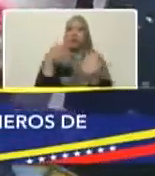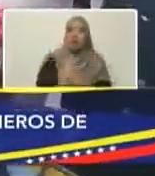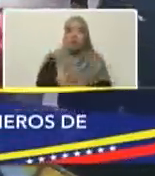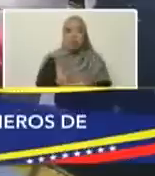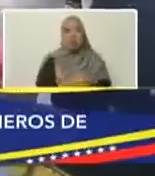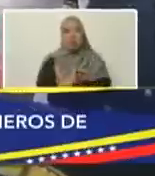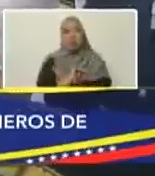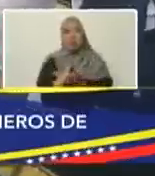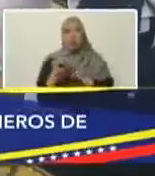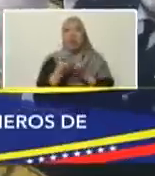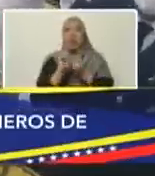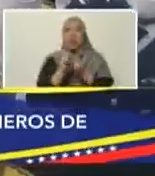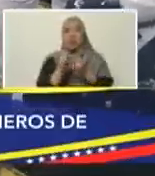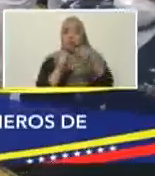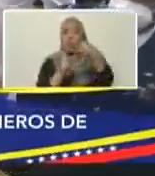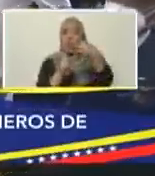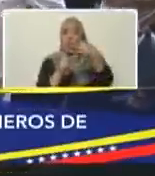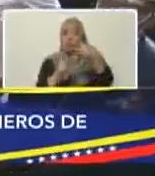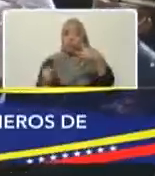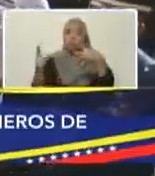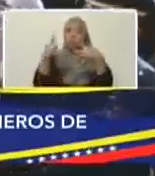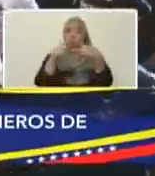siempre al grado inmediato superior.